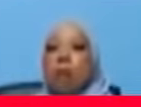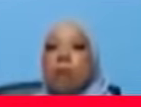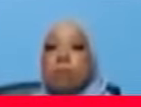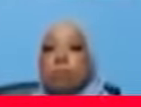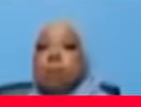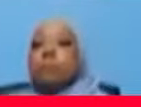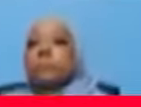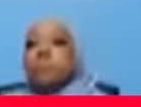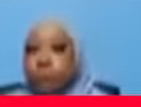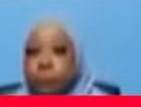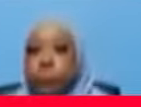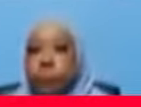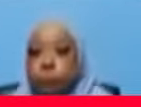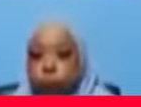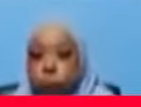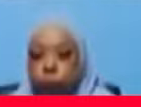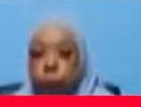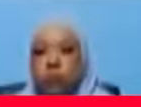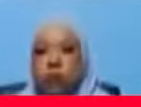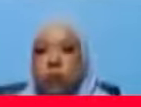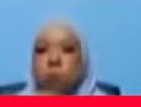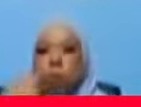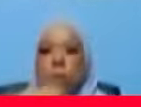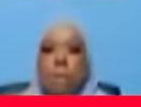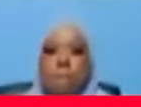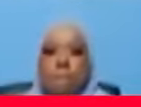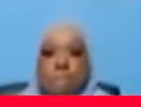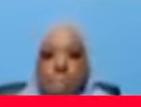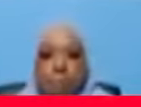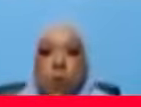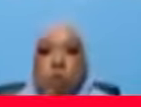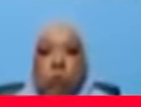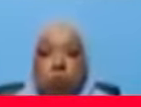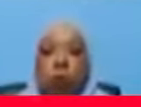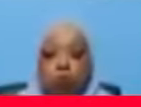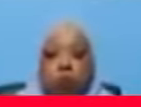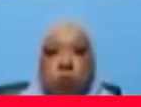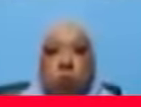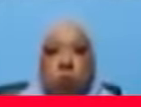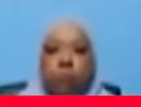perdía, gritaba fraude. Lo dijo.